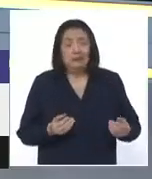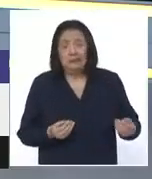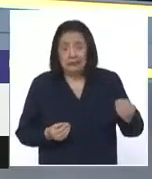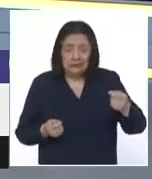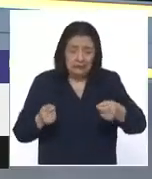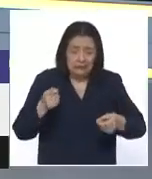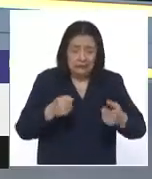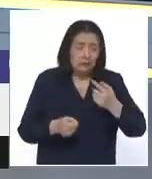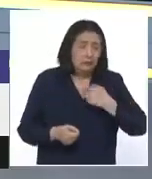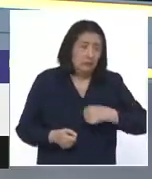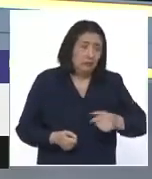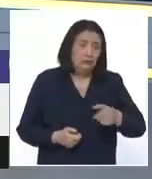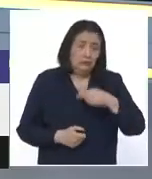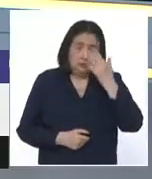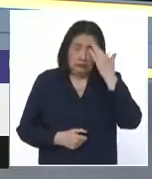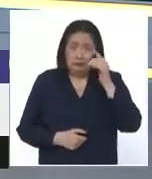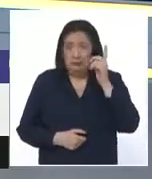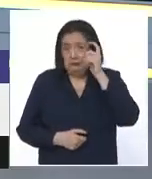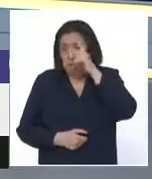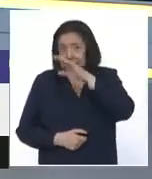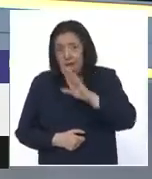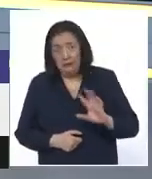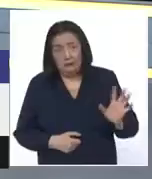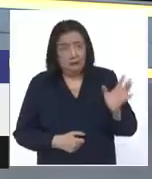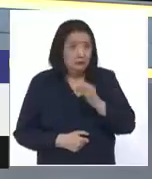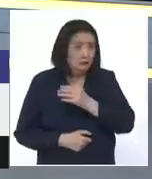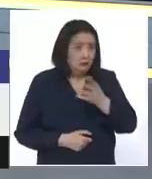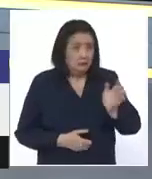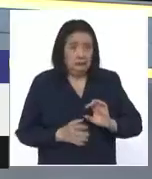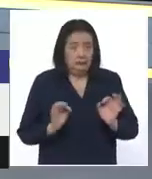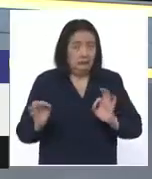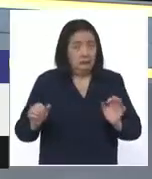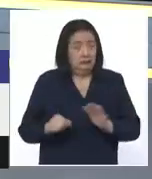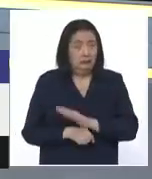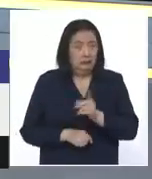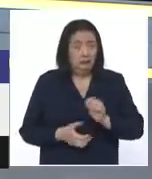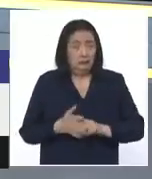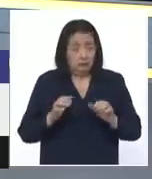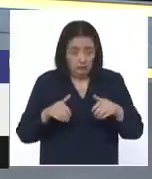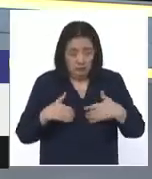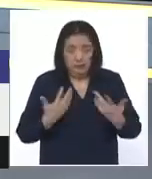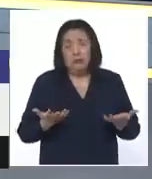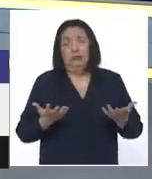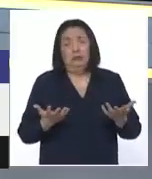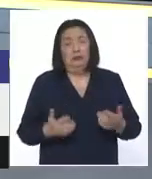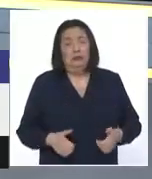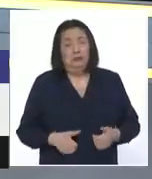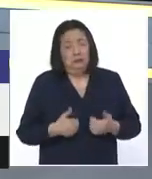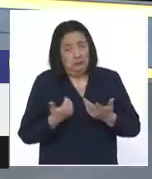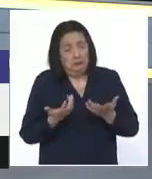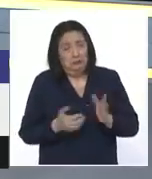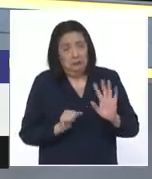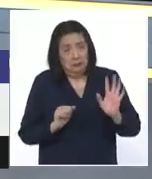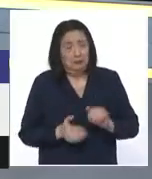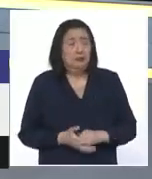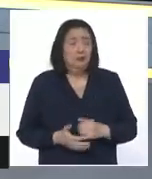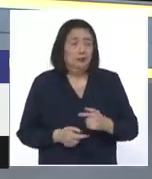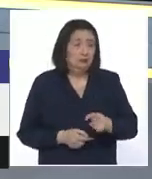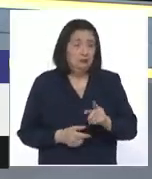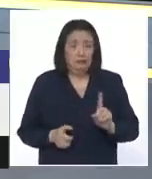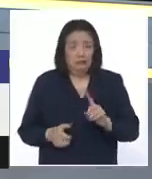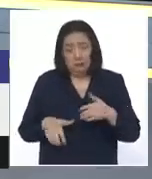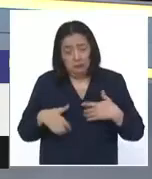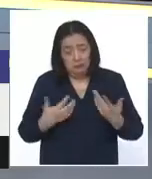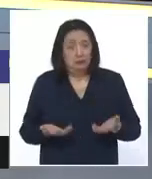dan sus hijos, porque sabemos que la vida es muy difícil para todos, que en estos momentos a nadie le alcanza, logra sobrevivir, como dice esta señora. Ella no